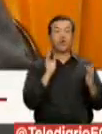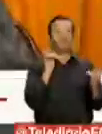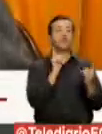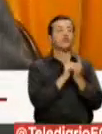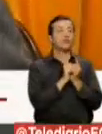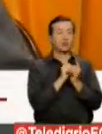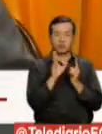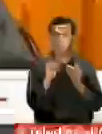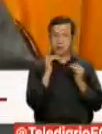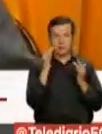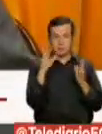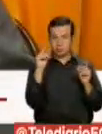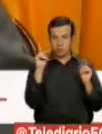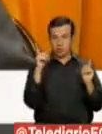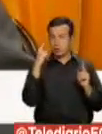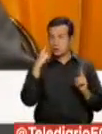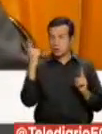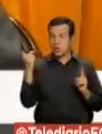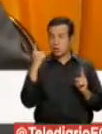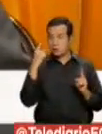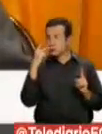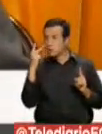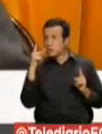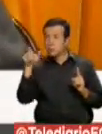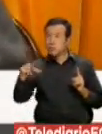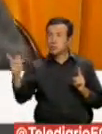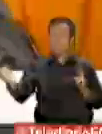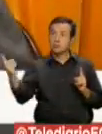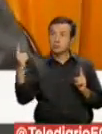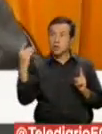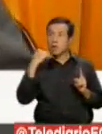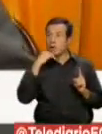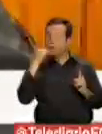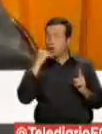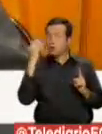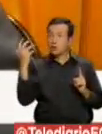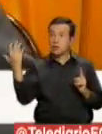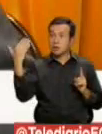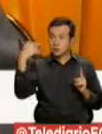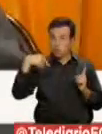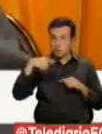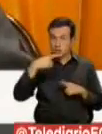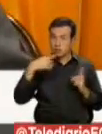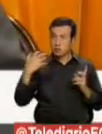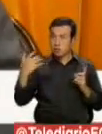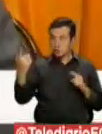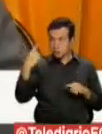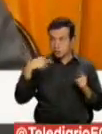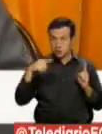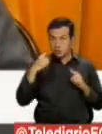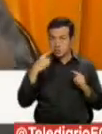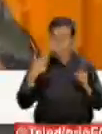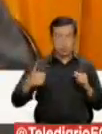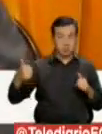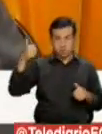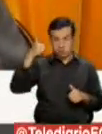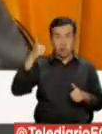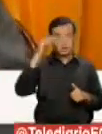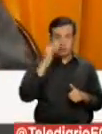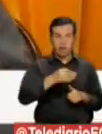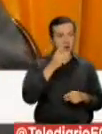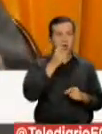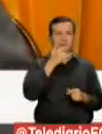no esperen. Apenas les den síntomas de que esa persona está queriendo retomar esa relación de poder, ahí